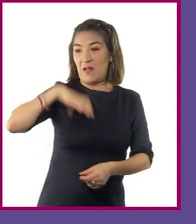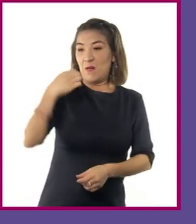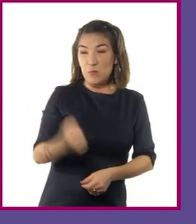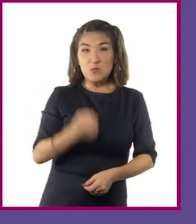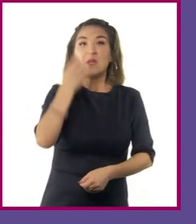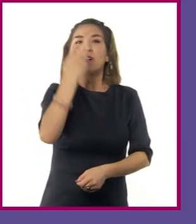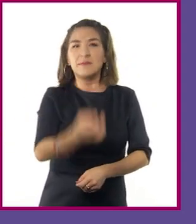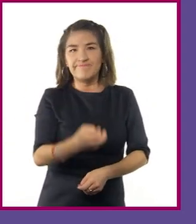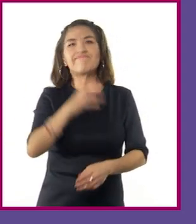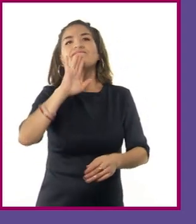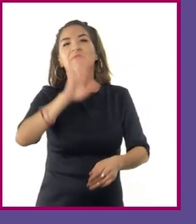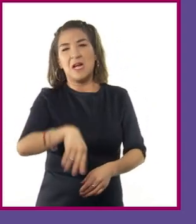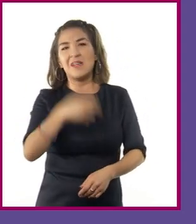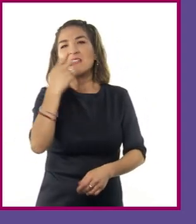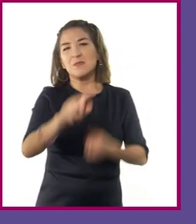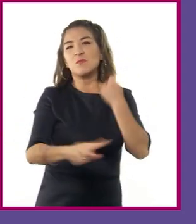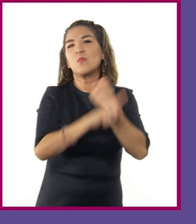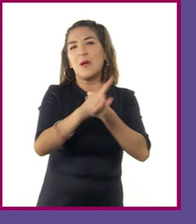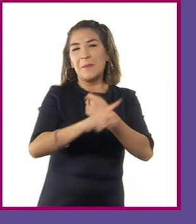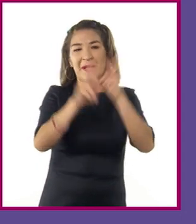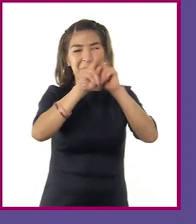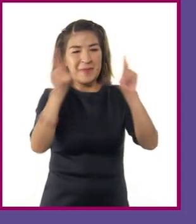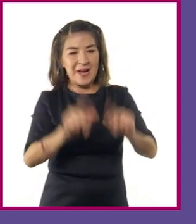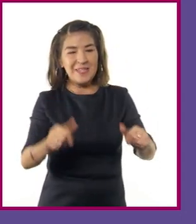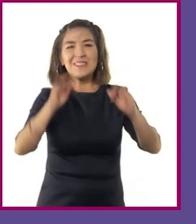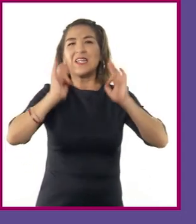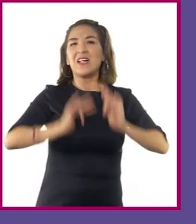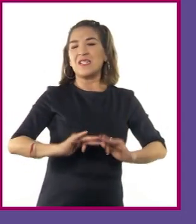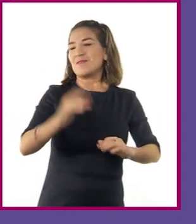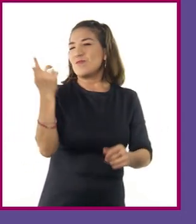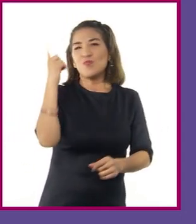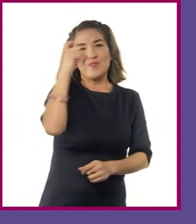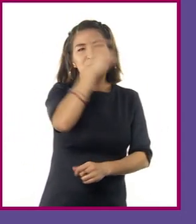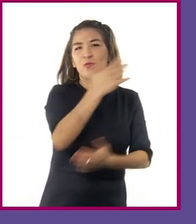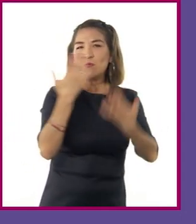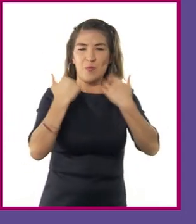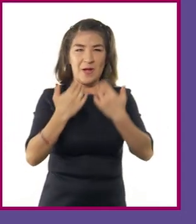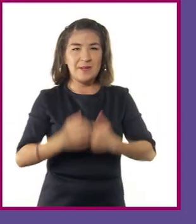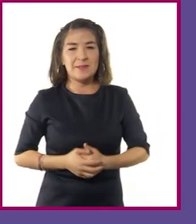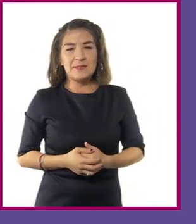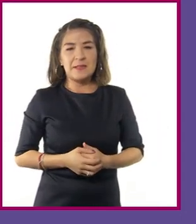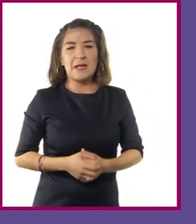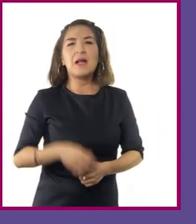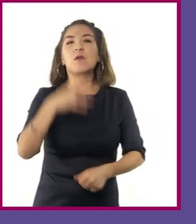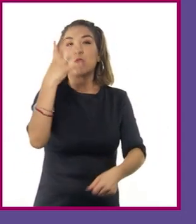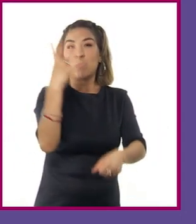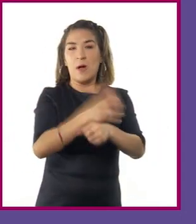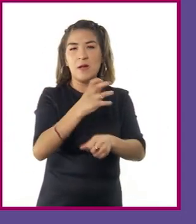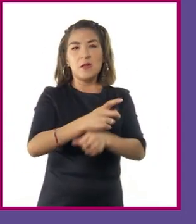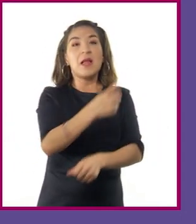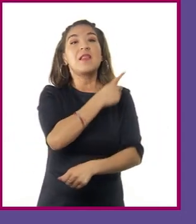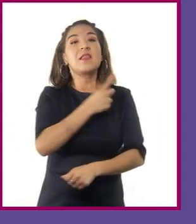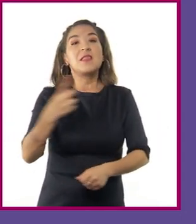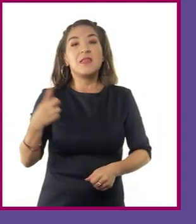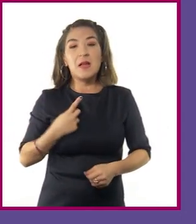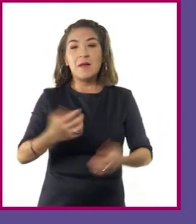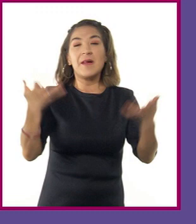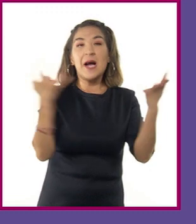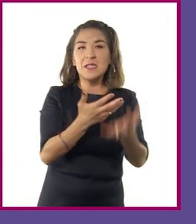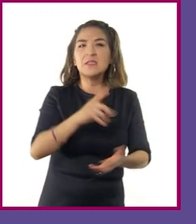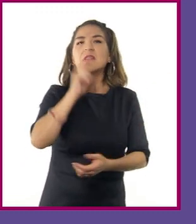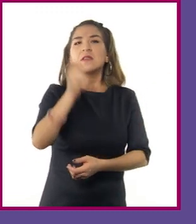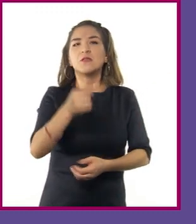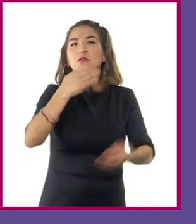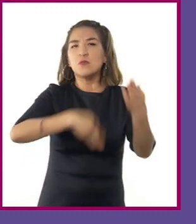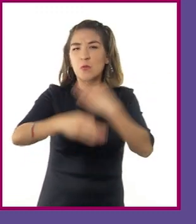personas, la paz y la tranquilidad. Cuarto, debemos actuar hacia los